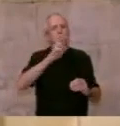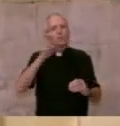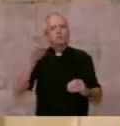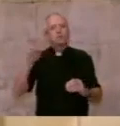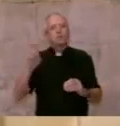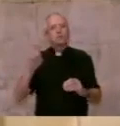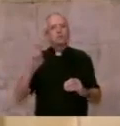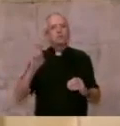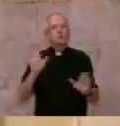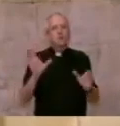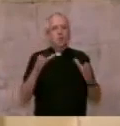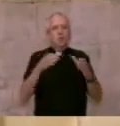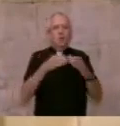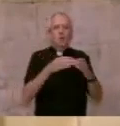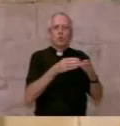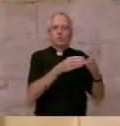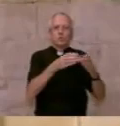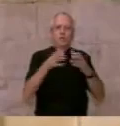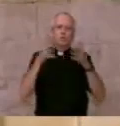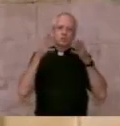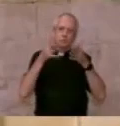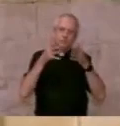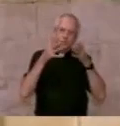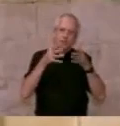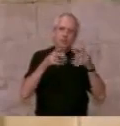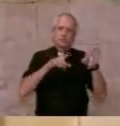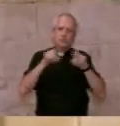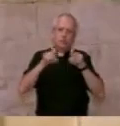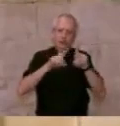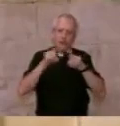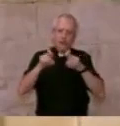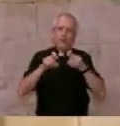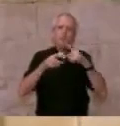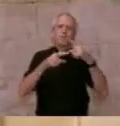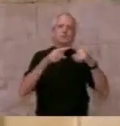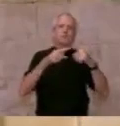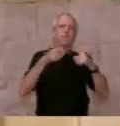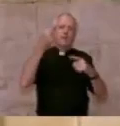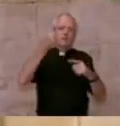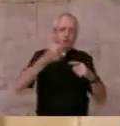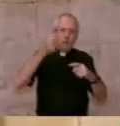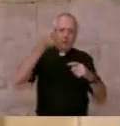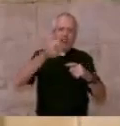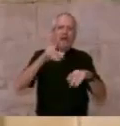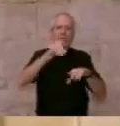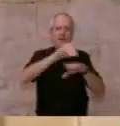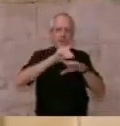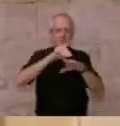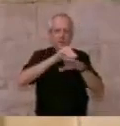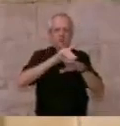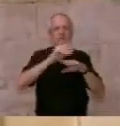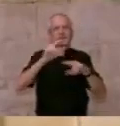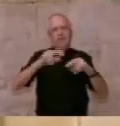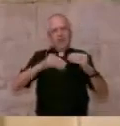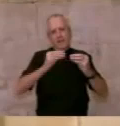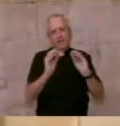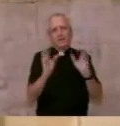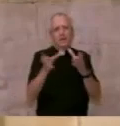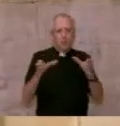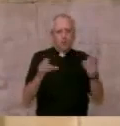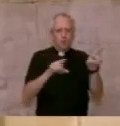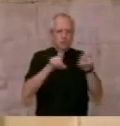pienso en los futuros consejos diocesanos como el presbiteral y el pastoral que será necesario constituir en bien de la